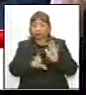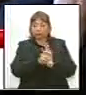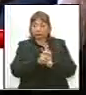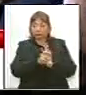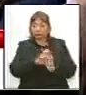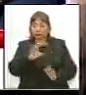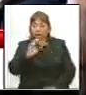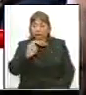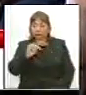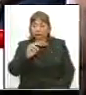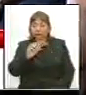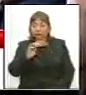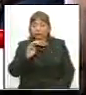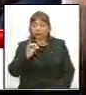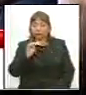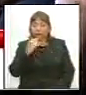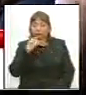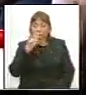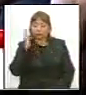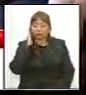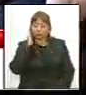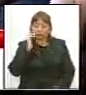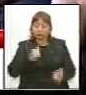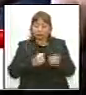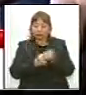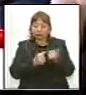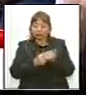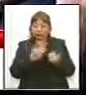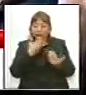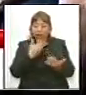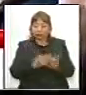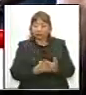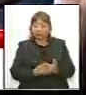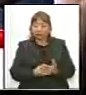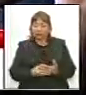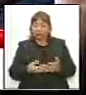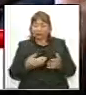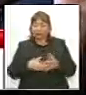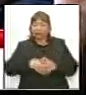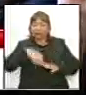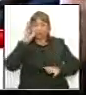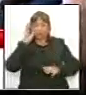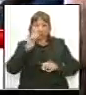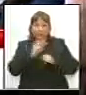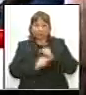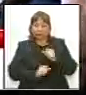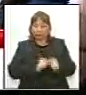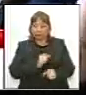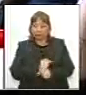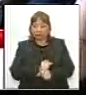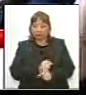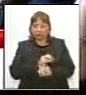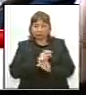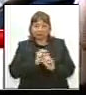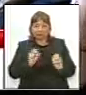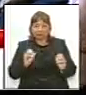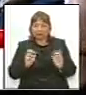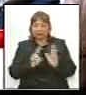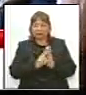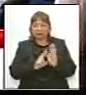cannabis medicinal, que muchos aquí presentes apoyaron y agradezco. Lleva más de un año y no se